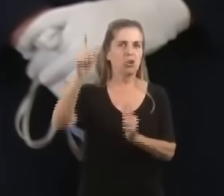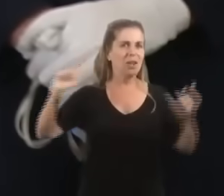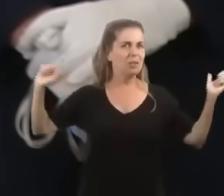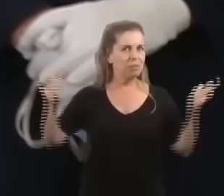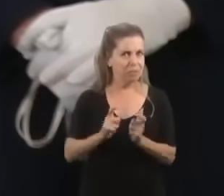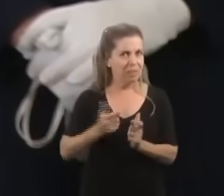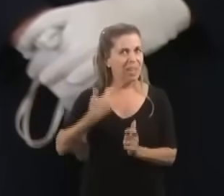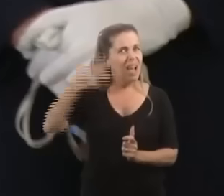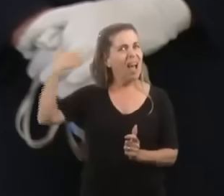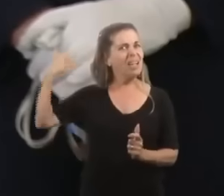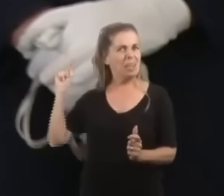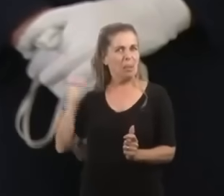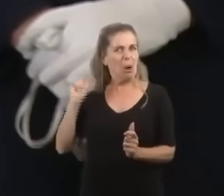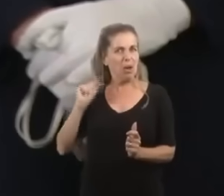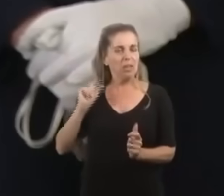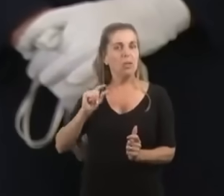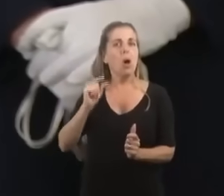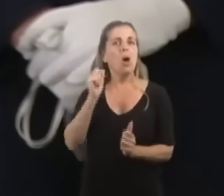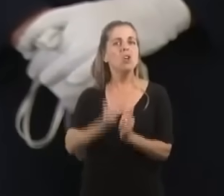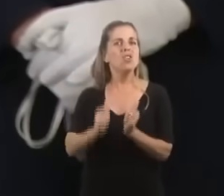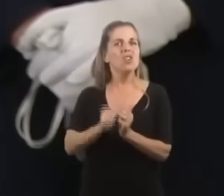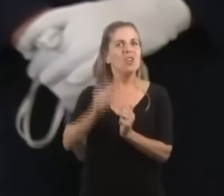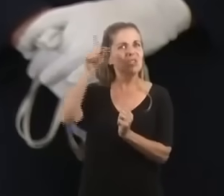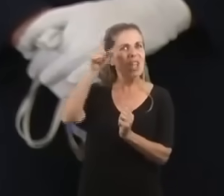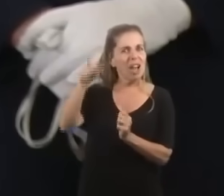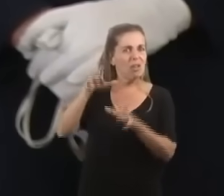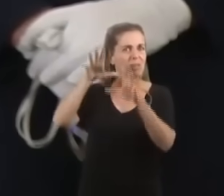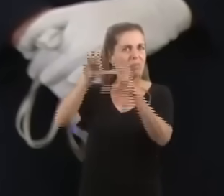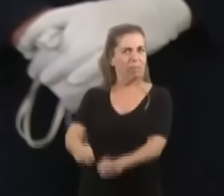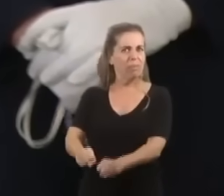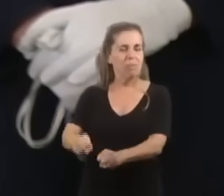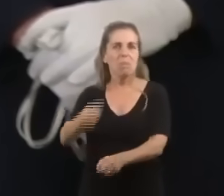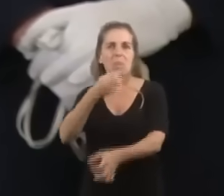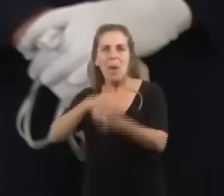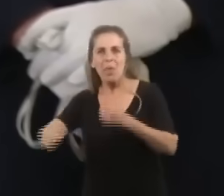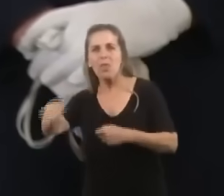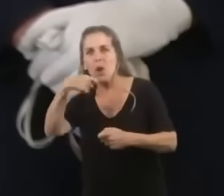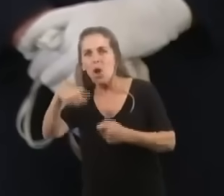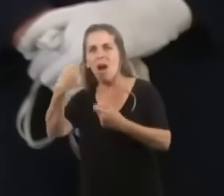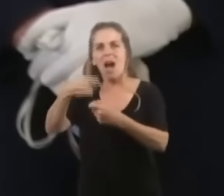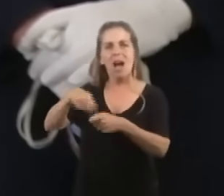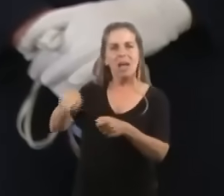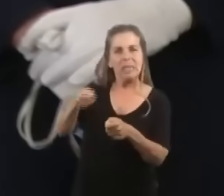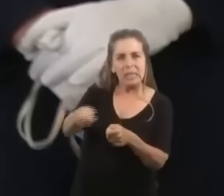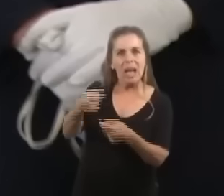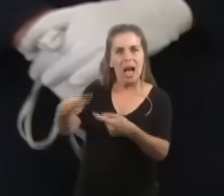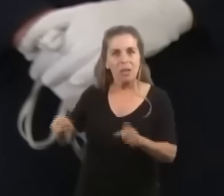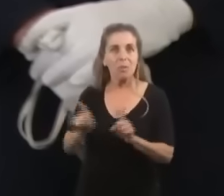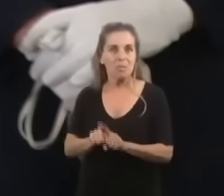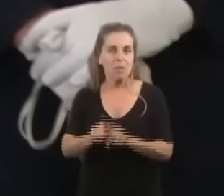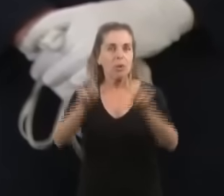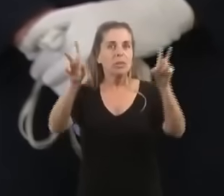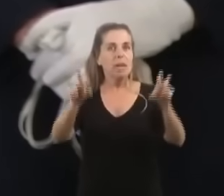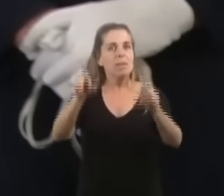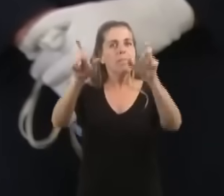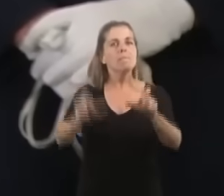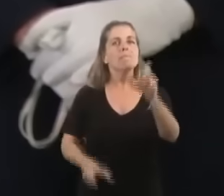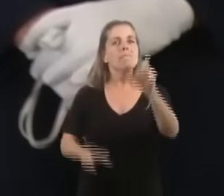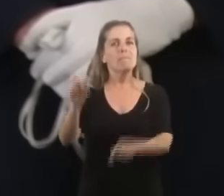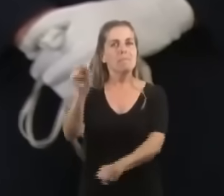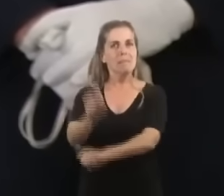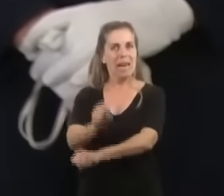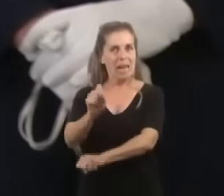hasta hace muy poquito estaba ctada por el narcotráfico y ya que hablamos de los presos quiero darles una pequeña